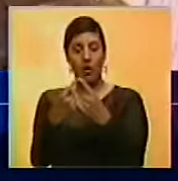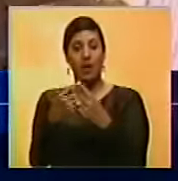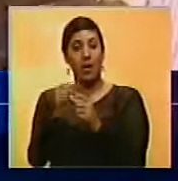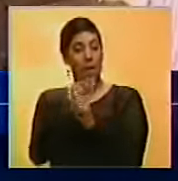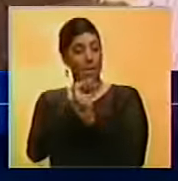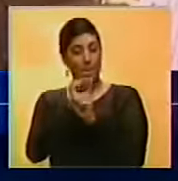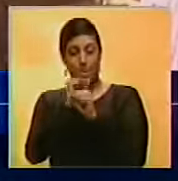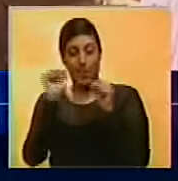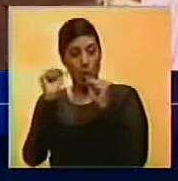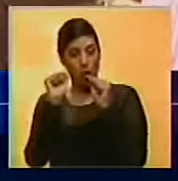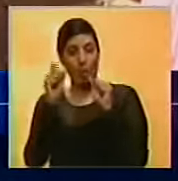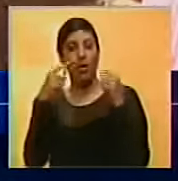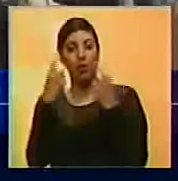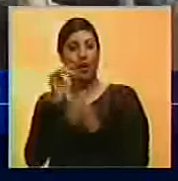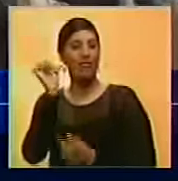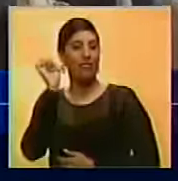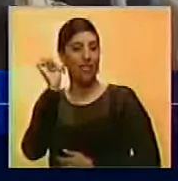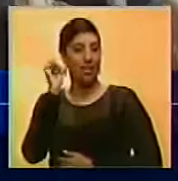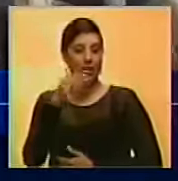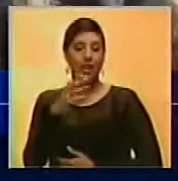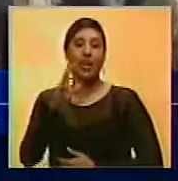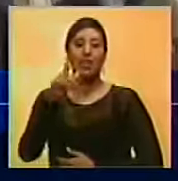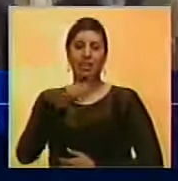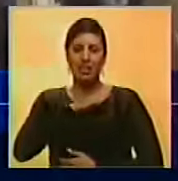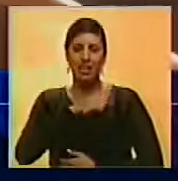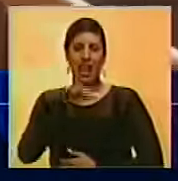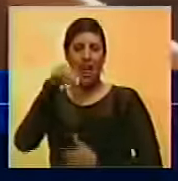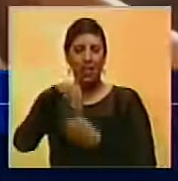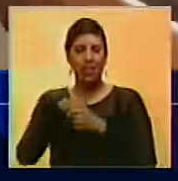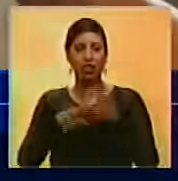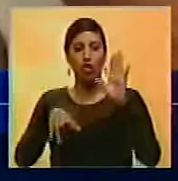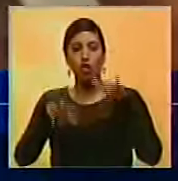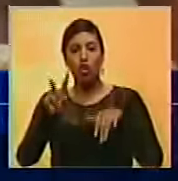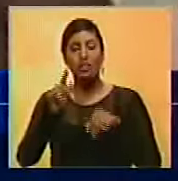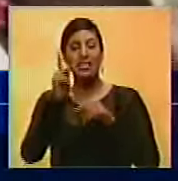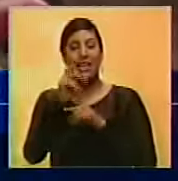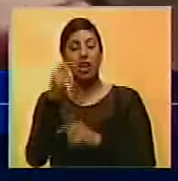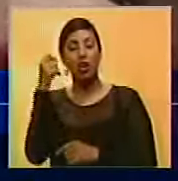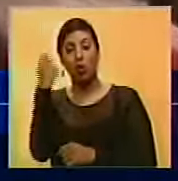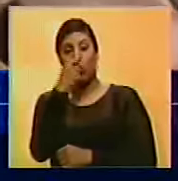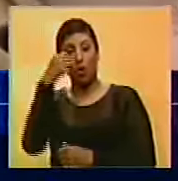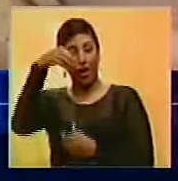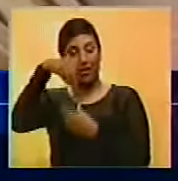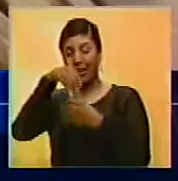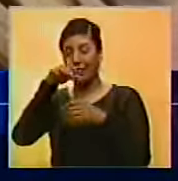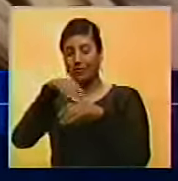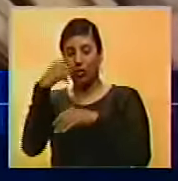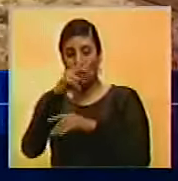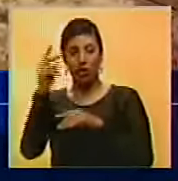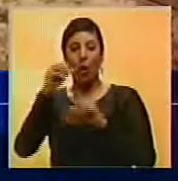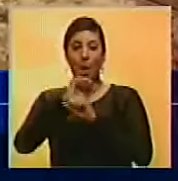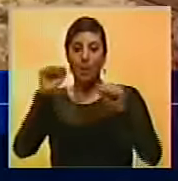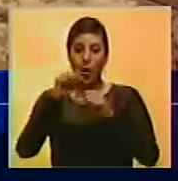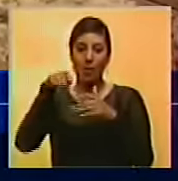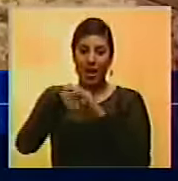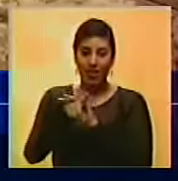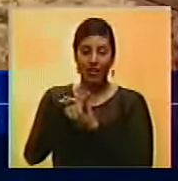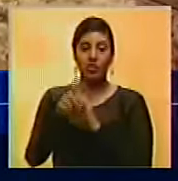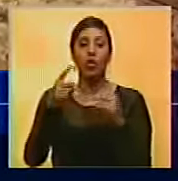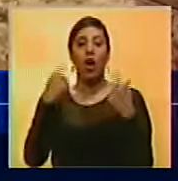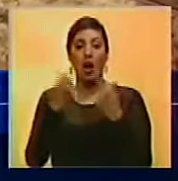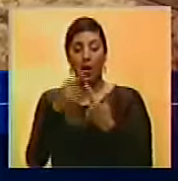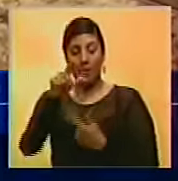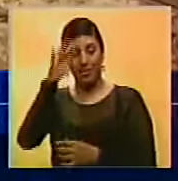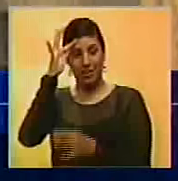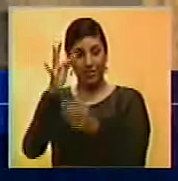la bomba estalló en la sección femenina de templo y contenía unos 12 kg de explosivos el ataque contra los cristianos coptos